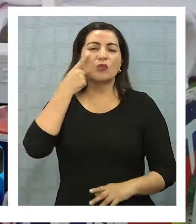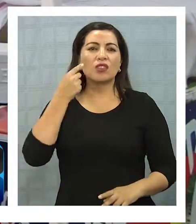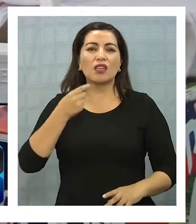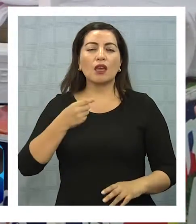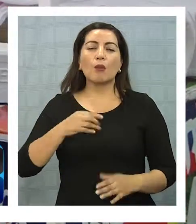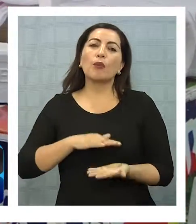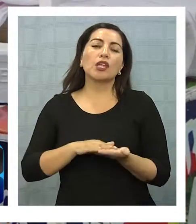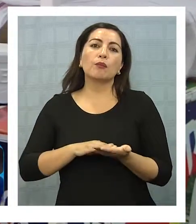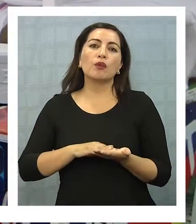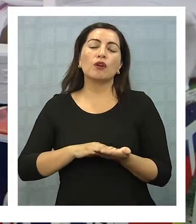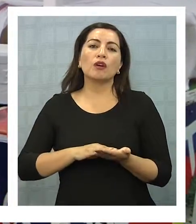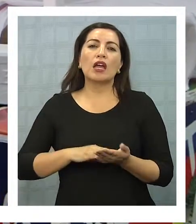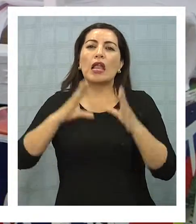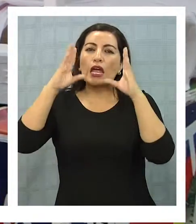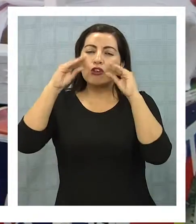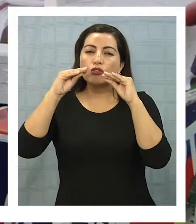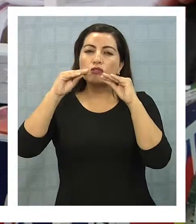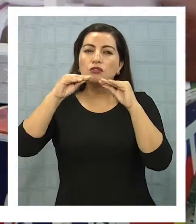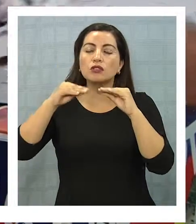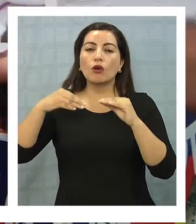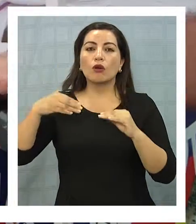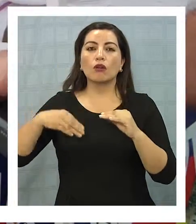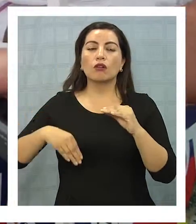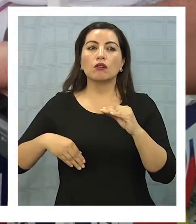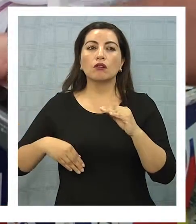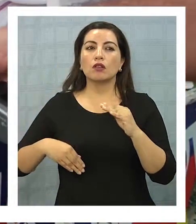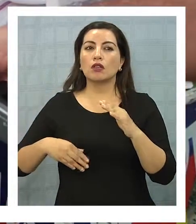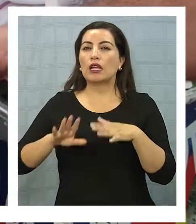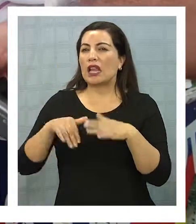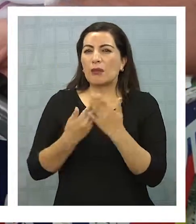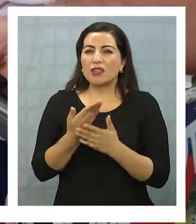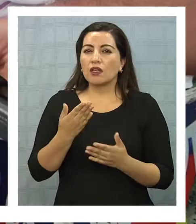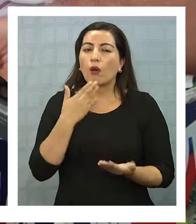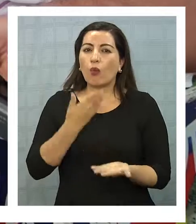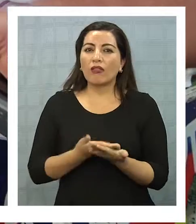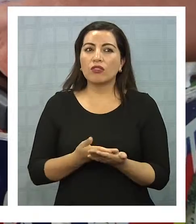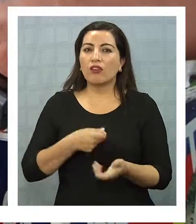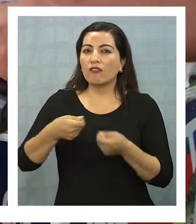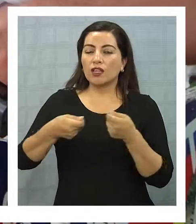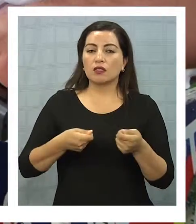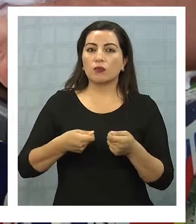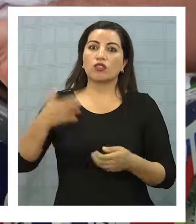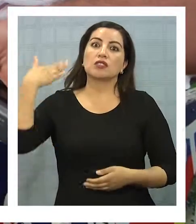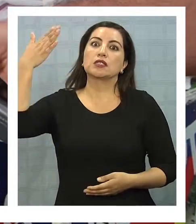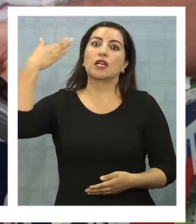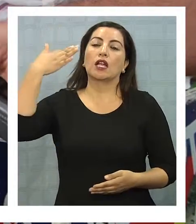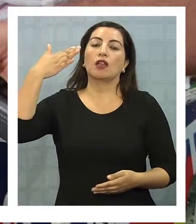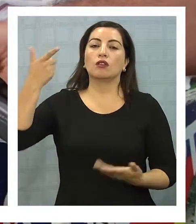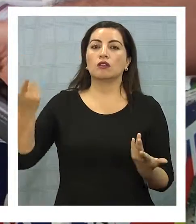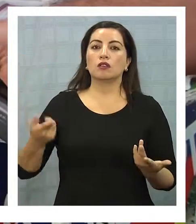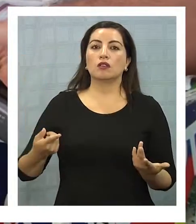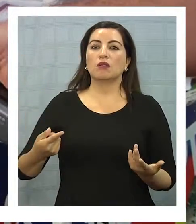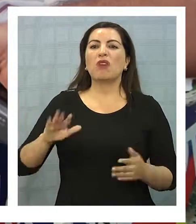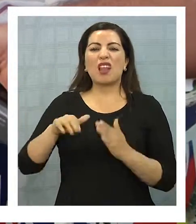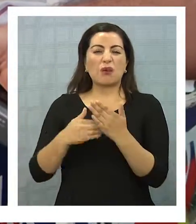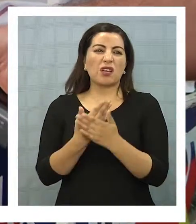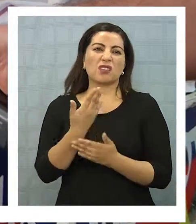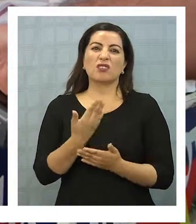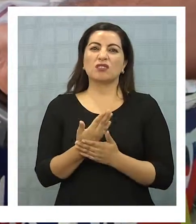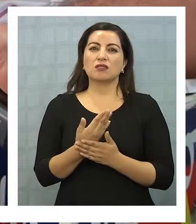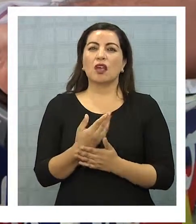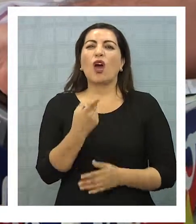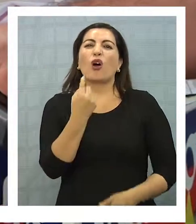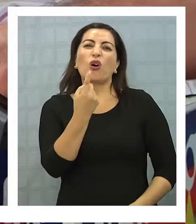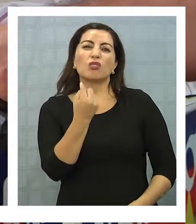¿se vende más en la noche el mote con huesillo o se vende más cuando hace más calor? Calor, es para cuando hace calor, con salida de la playa, en el día, como a las